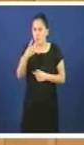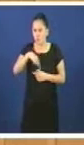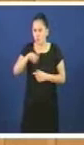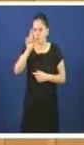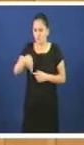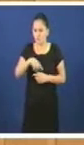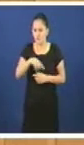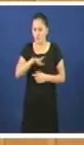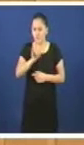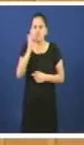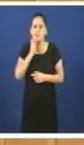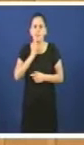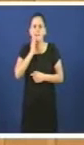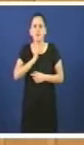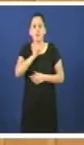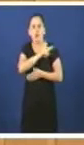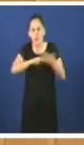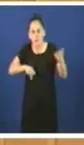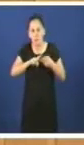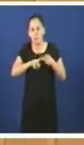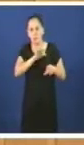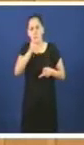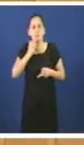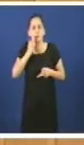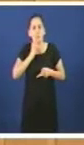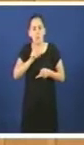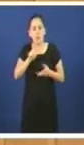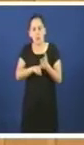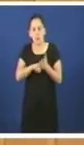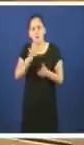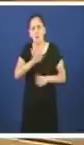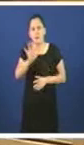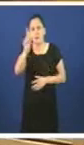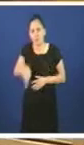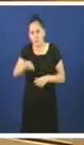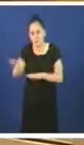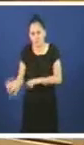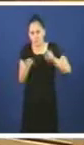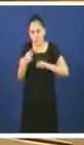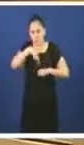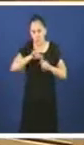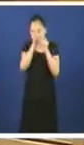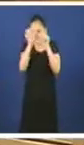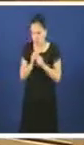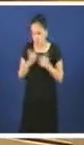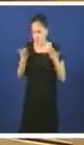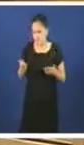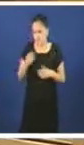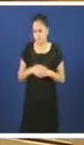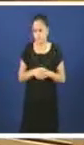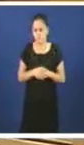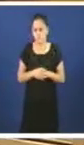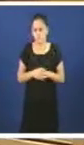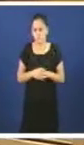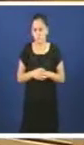queremos a galicia también queremos la lengua también a defendemos a nuestra manera y con máximo respeto con